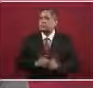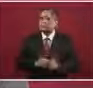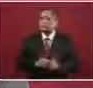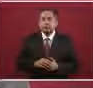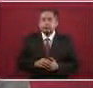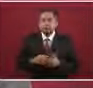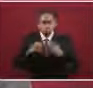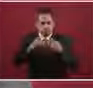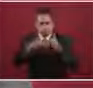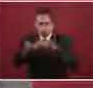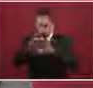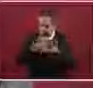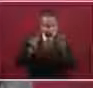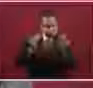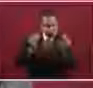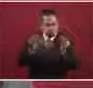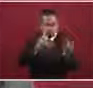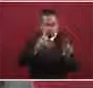polémica